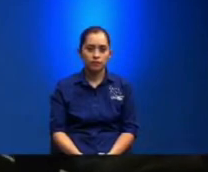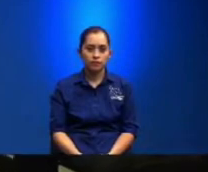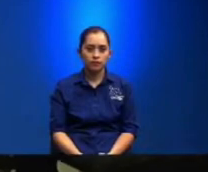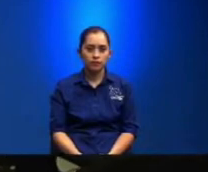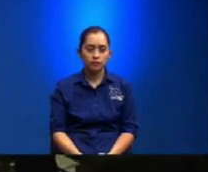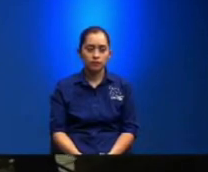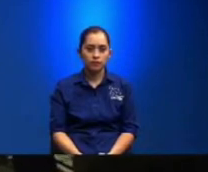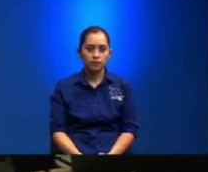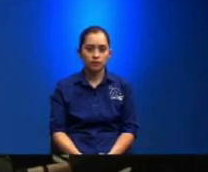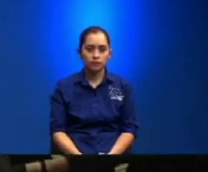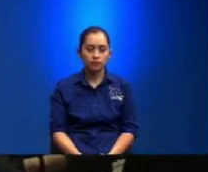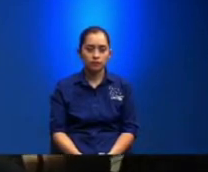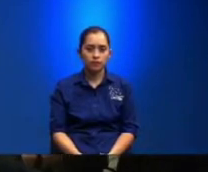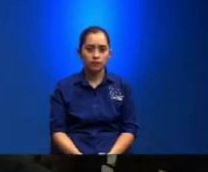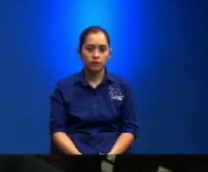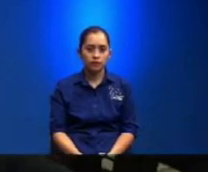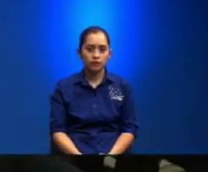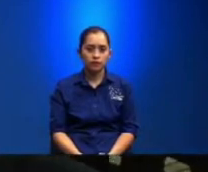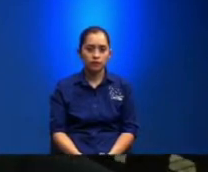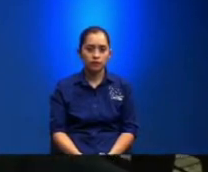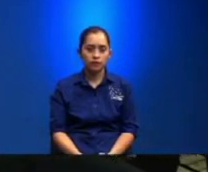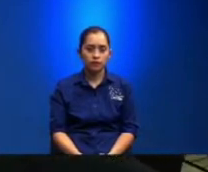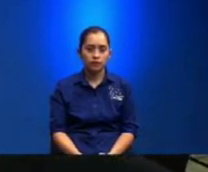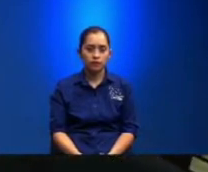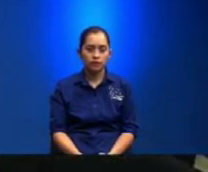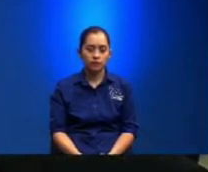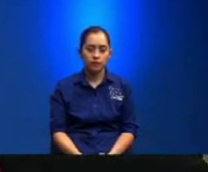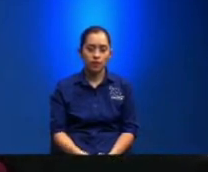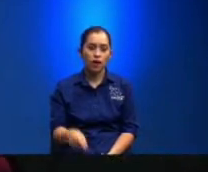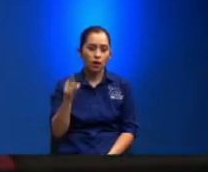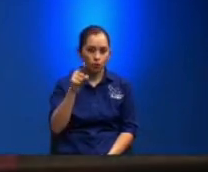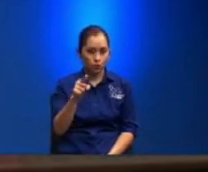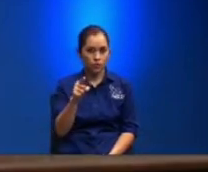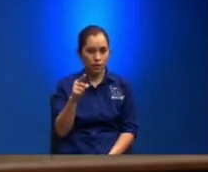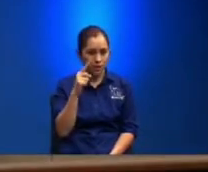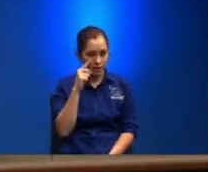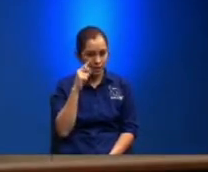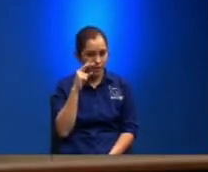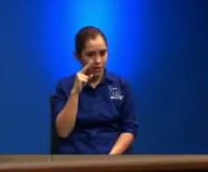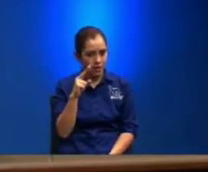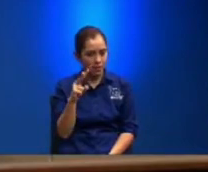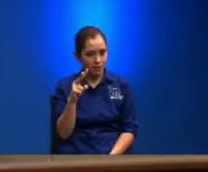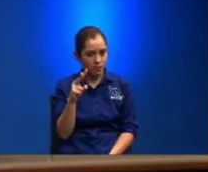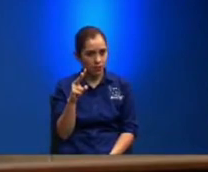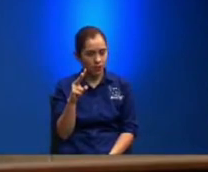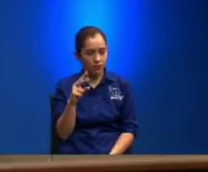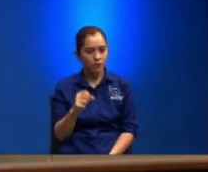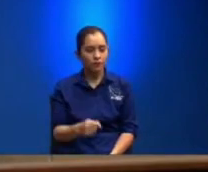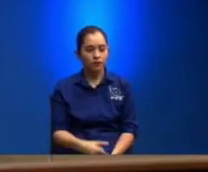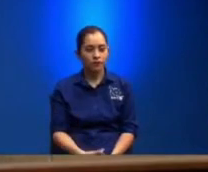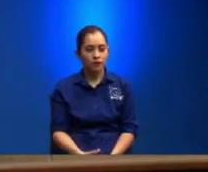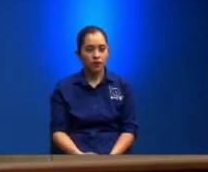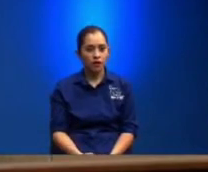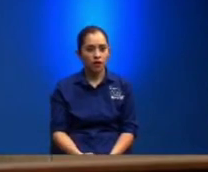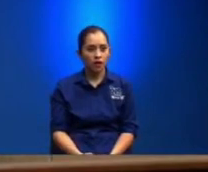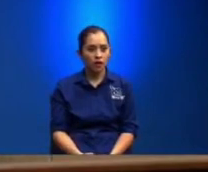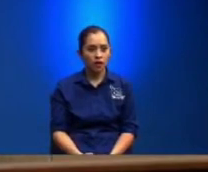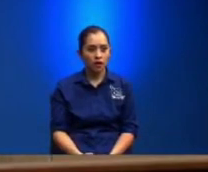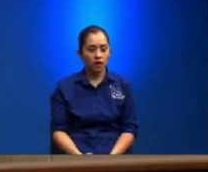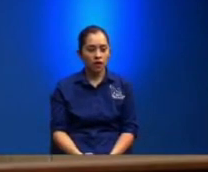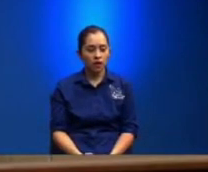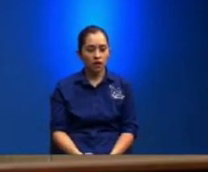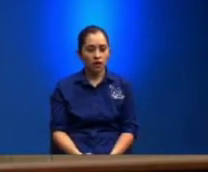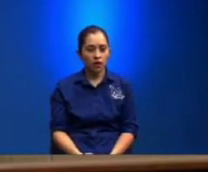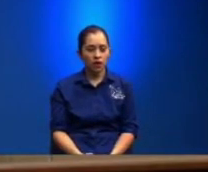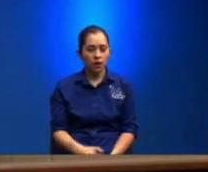y mire y dios en su misericordia ya se dio cuenta de ese gran escándalo por ese rapero el que lo que hizo el día